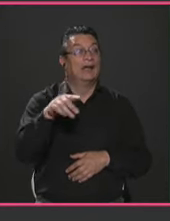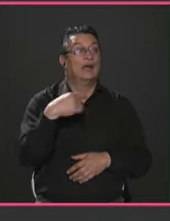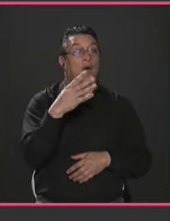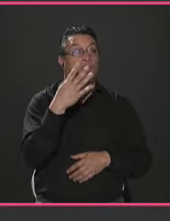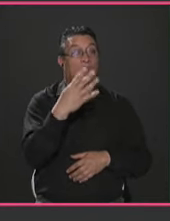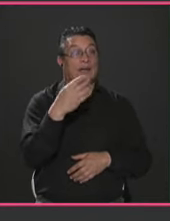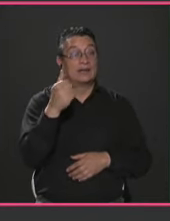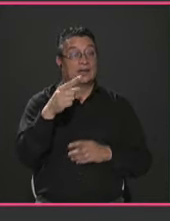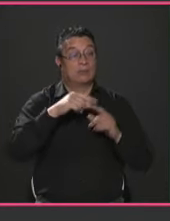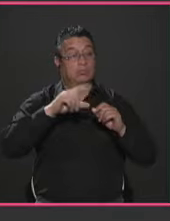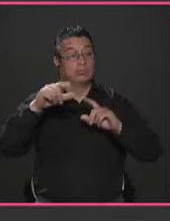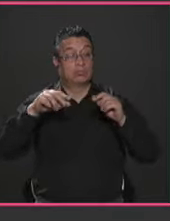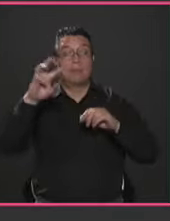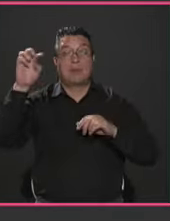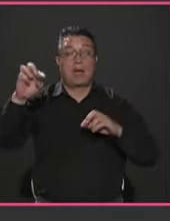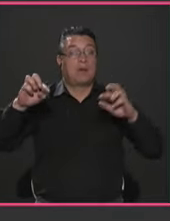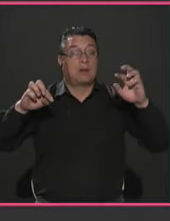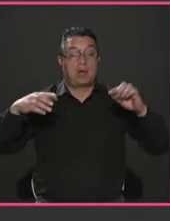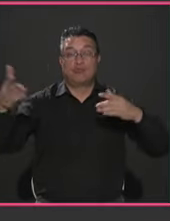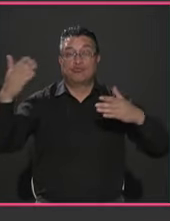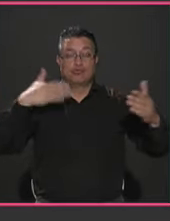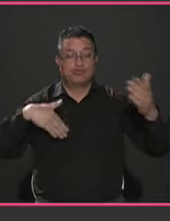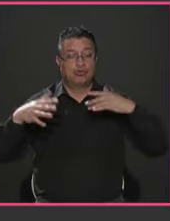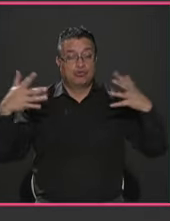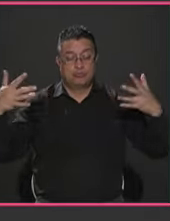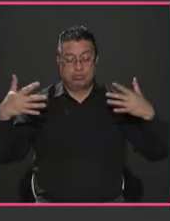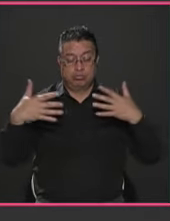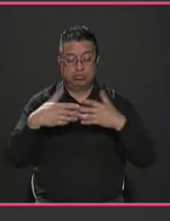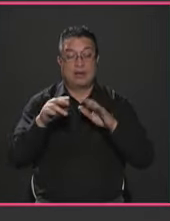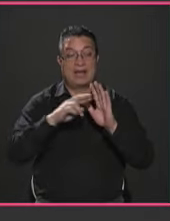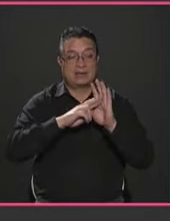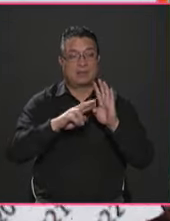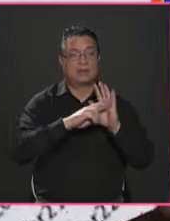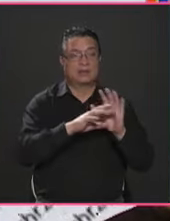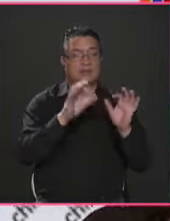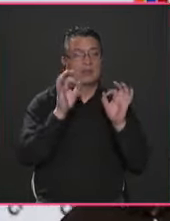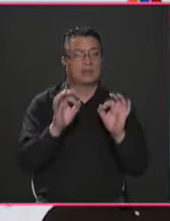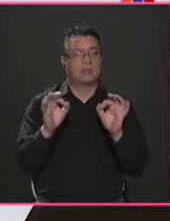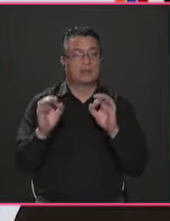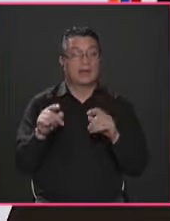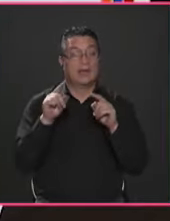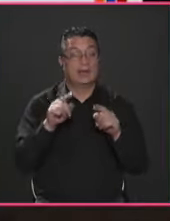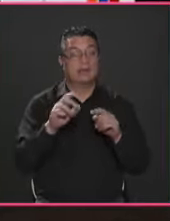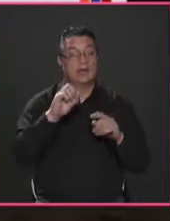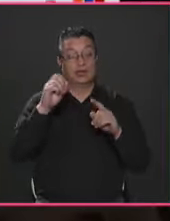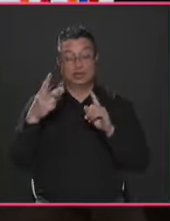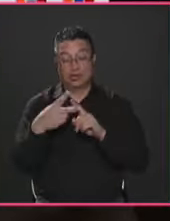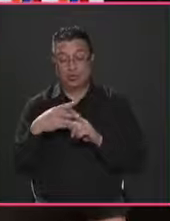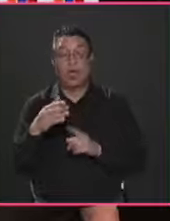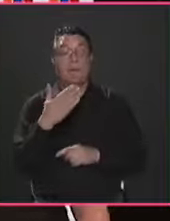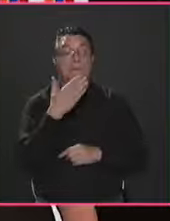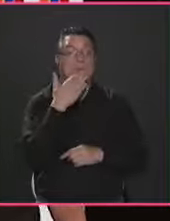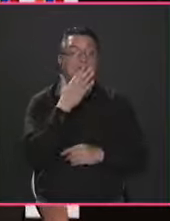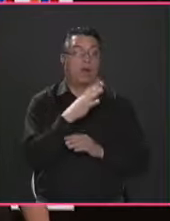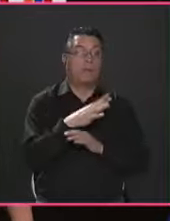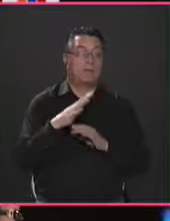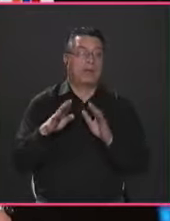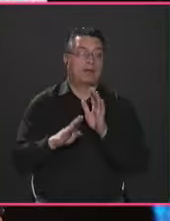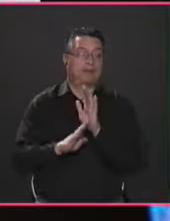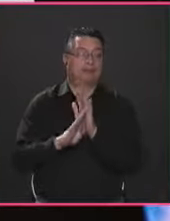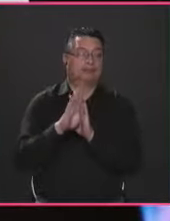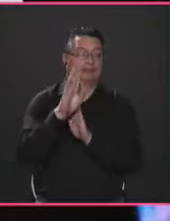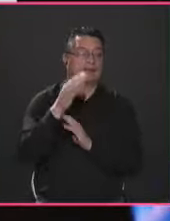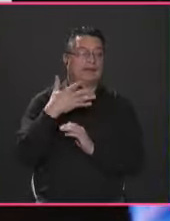46 de origen paterno y materno como ven está todo bien representado y y en esta segunda versión mejoramos bastante con respecto a la